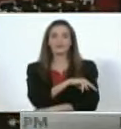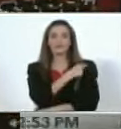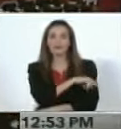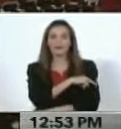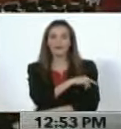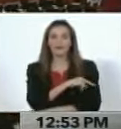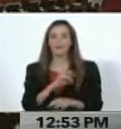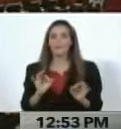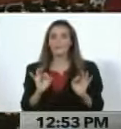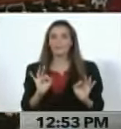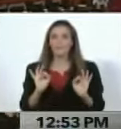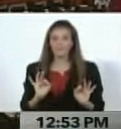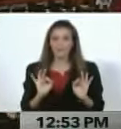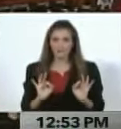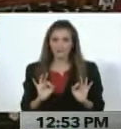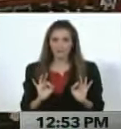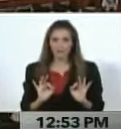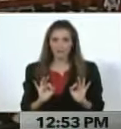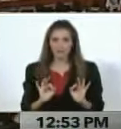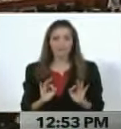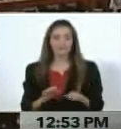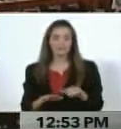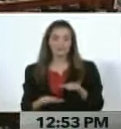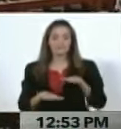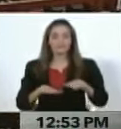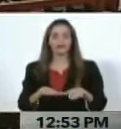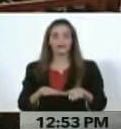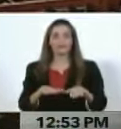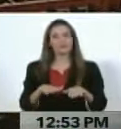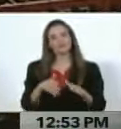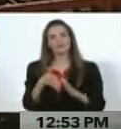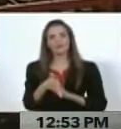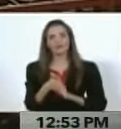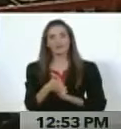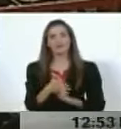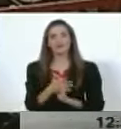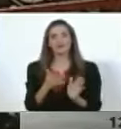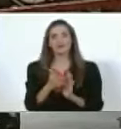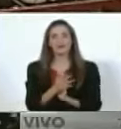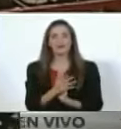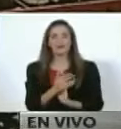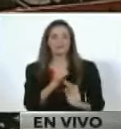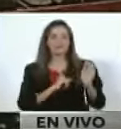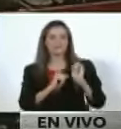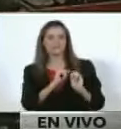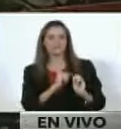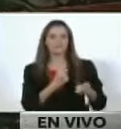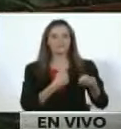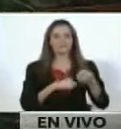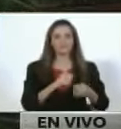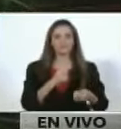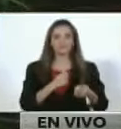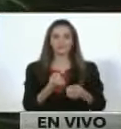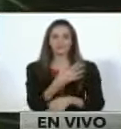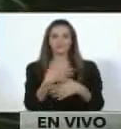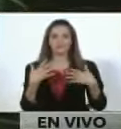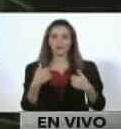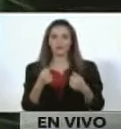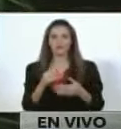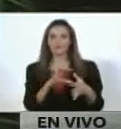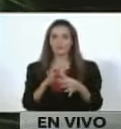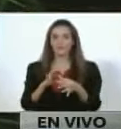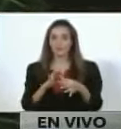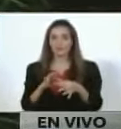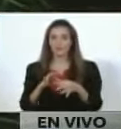Con una especialidad es un paso más hacia la desmercantilización de la salud y hacia su